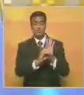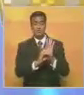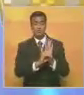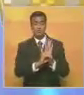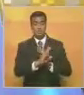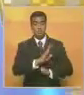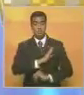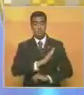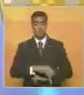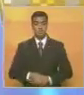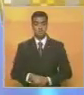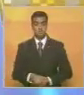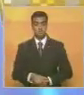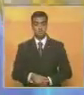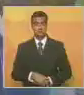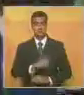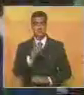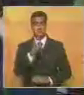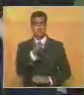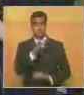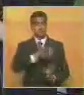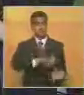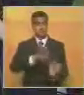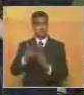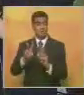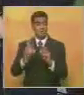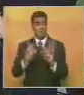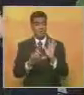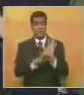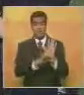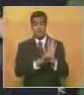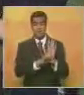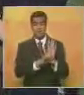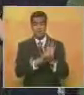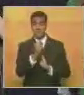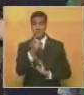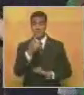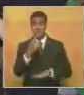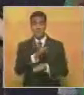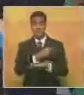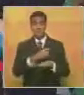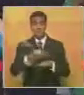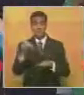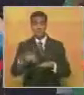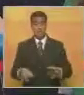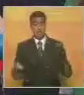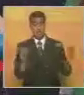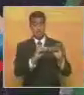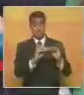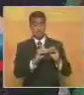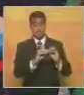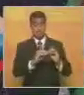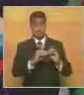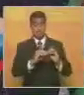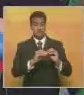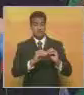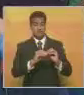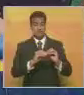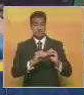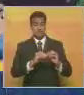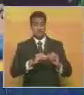los propietarios. Martini manifestó su rechazo a este nuevo instrumento legal. Pidió al Gobierno Nacional ocuparse de la política de